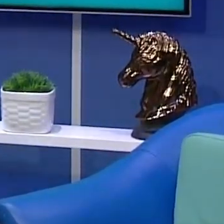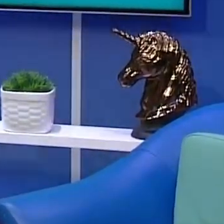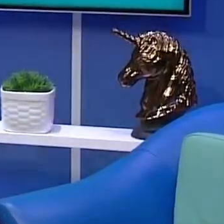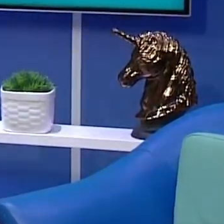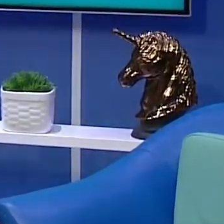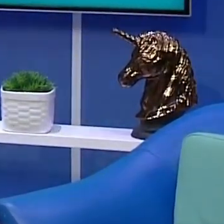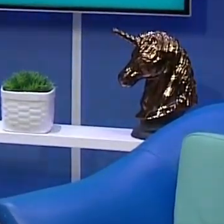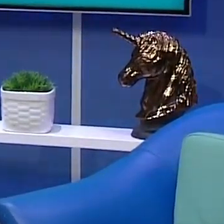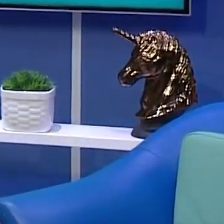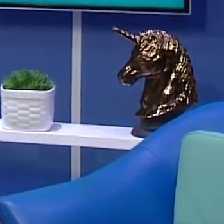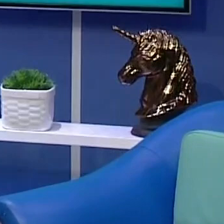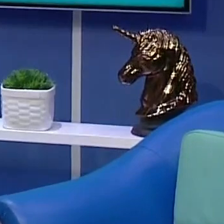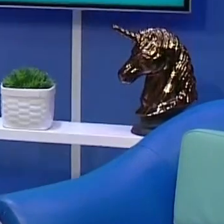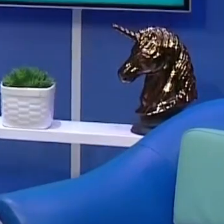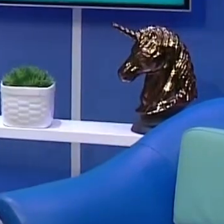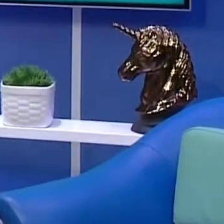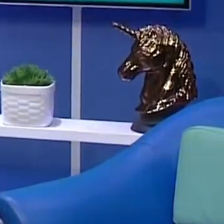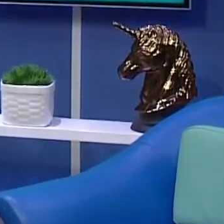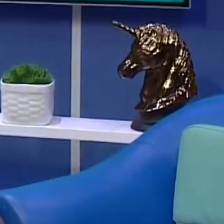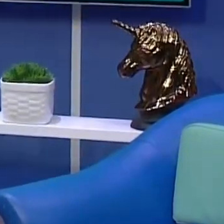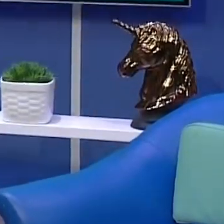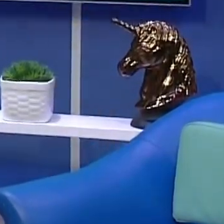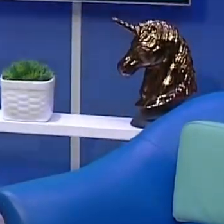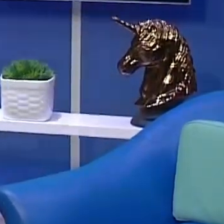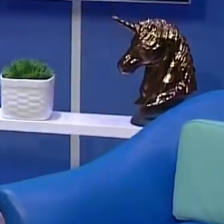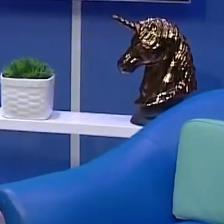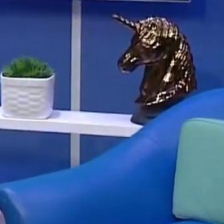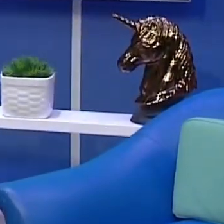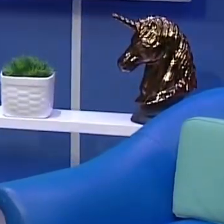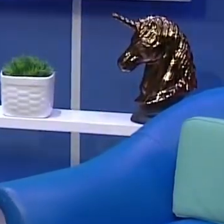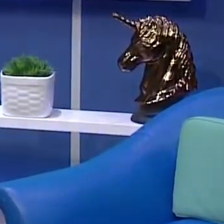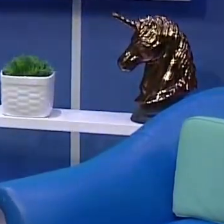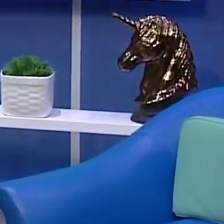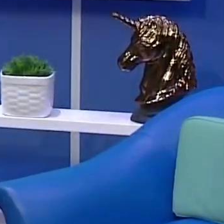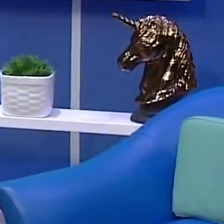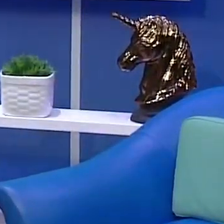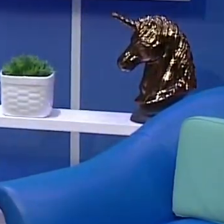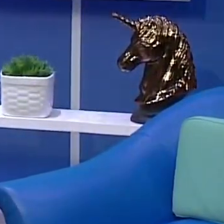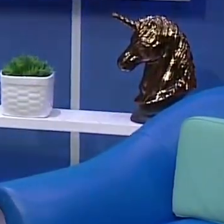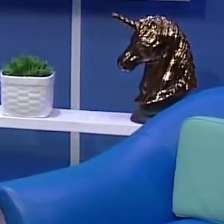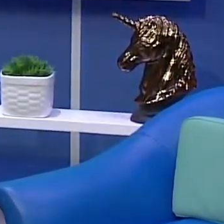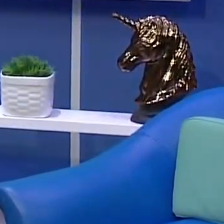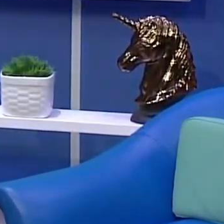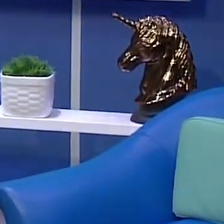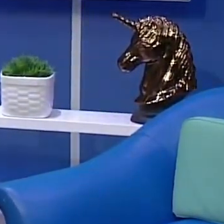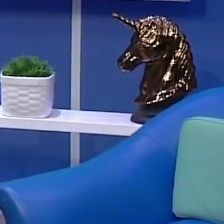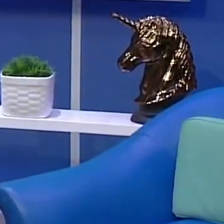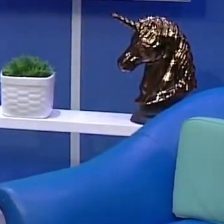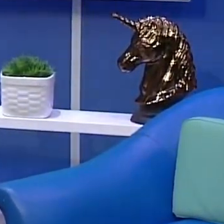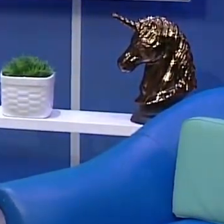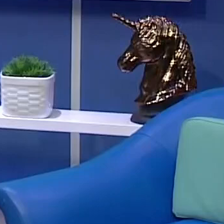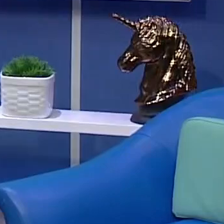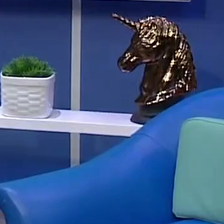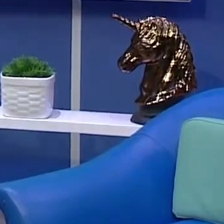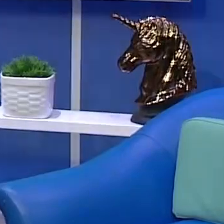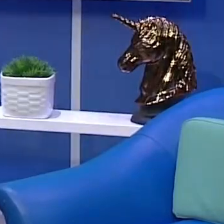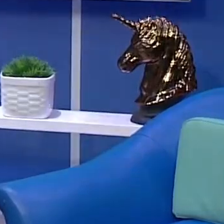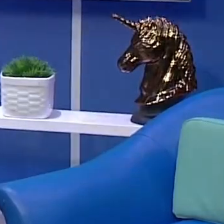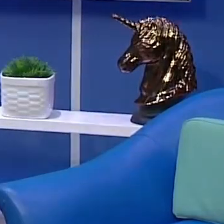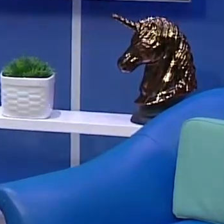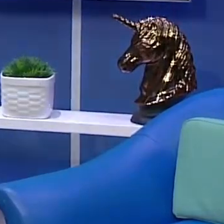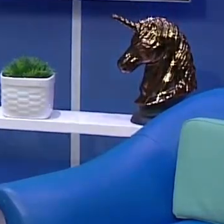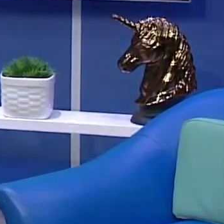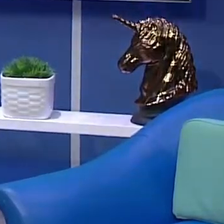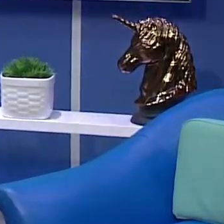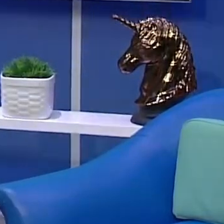Me sacrifiqué, Fátima. Bueno, sí. En nombre de todo el equipo, me sacrifiqué y tuve que ir a probar